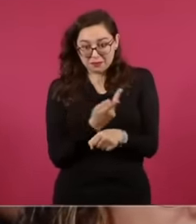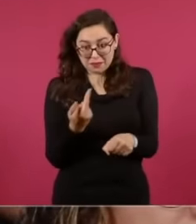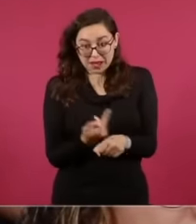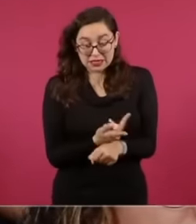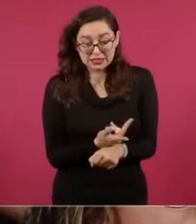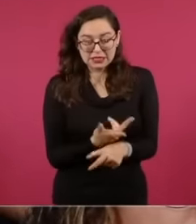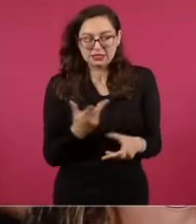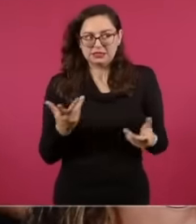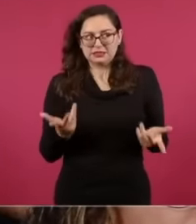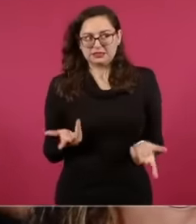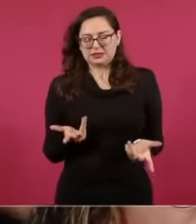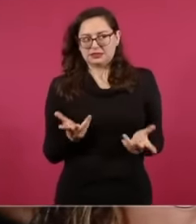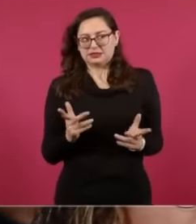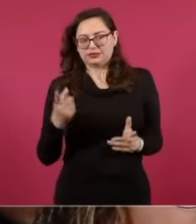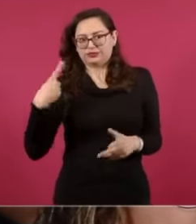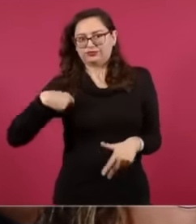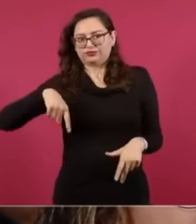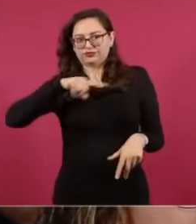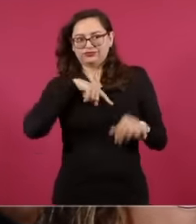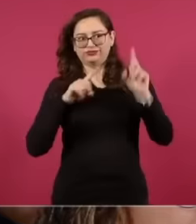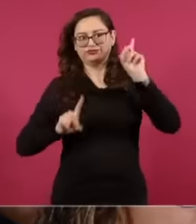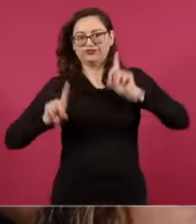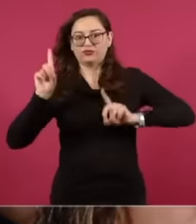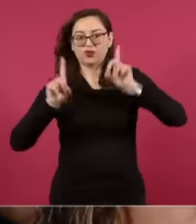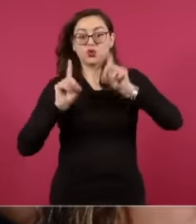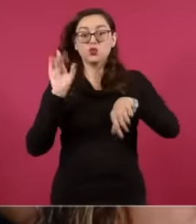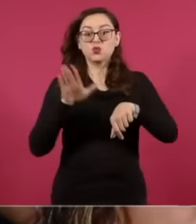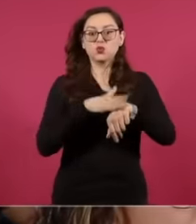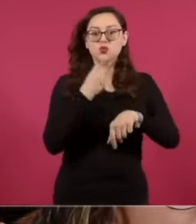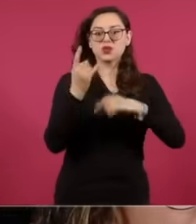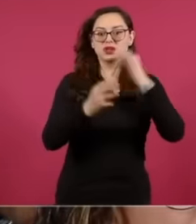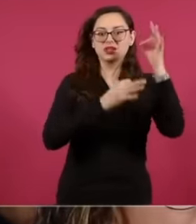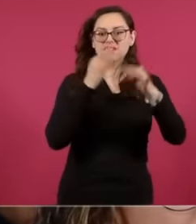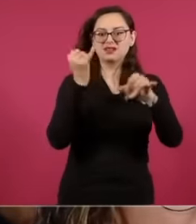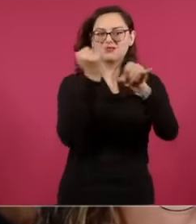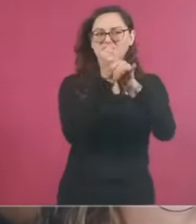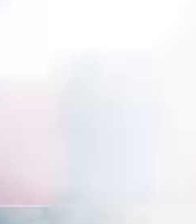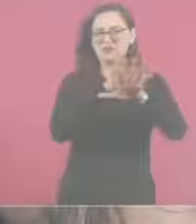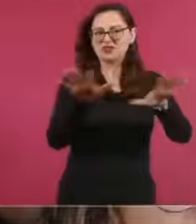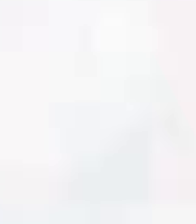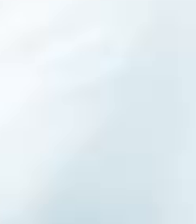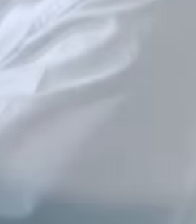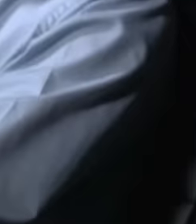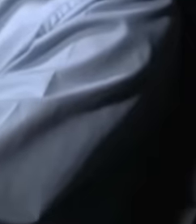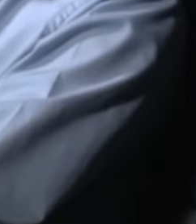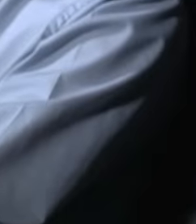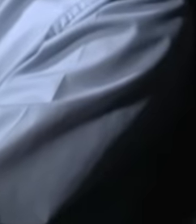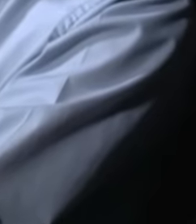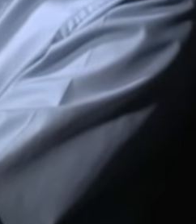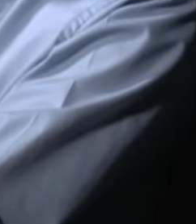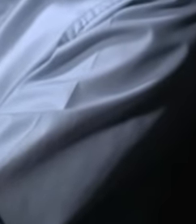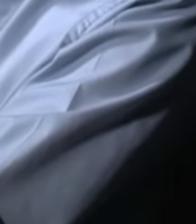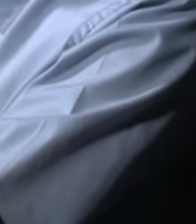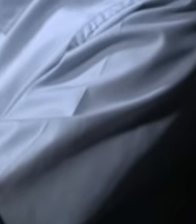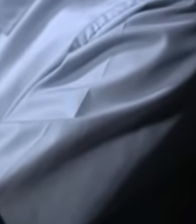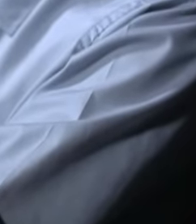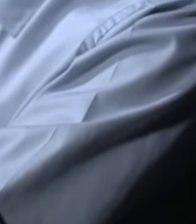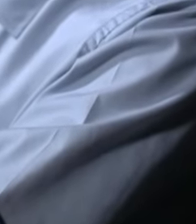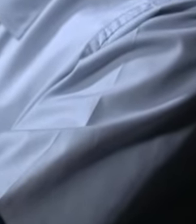a nosotros nos interesa muchísimo no nada más el derecho a la información, sino el derecho a la